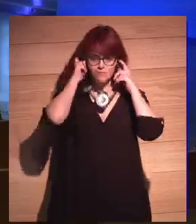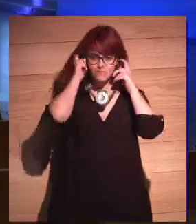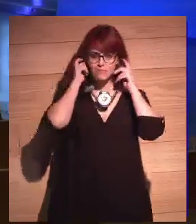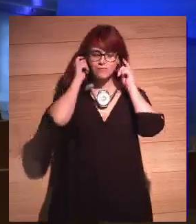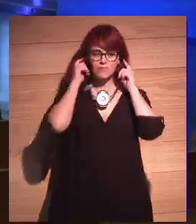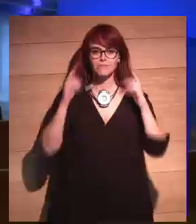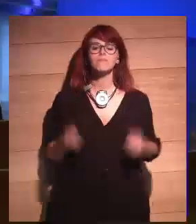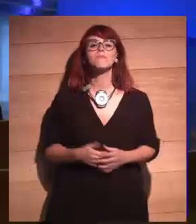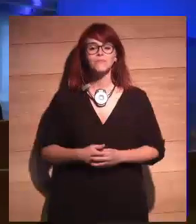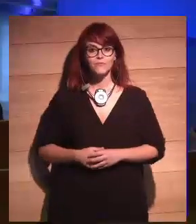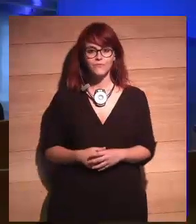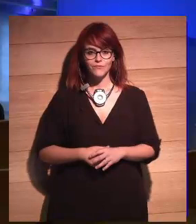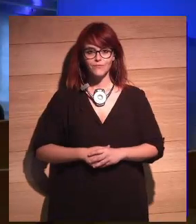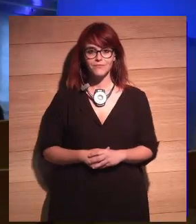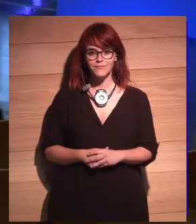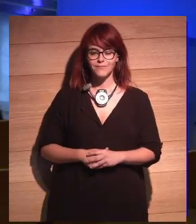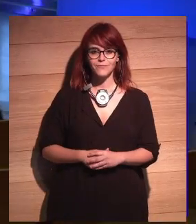Just unlock my machine.